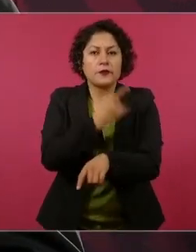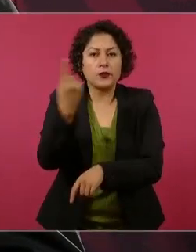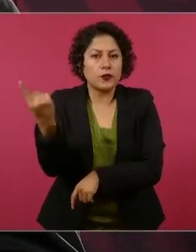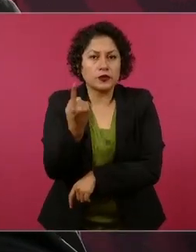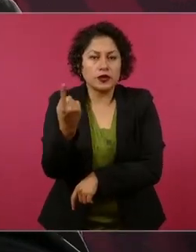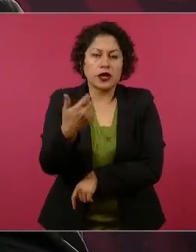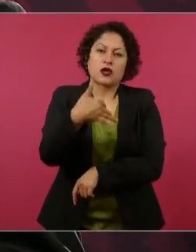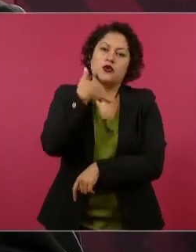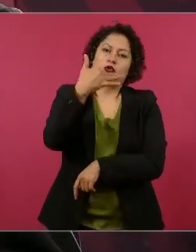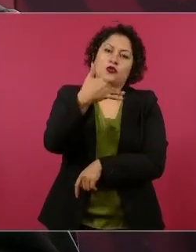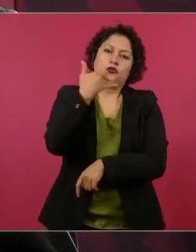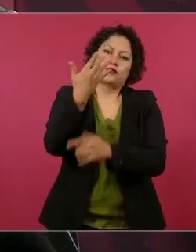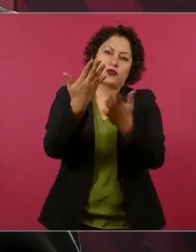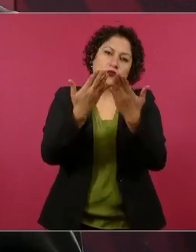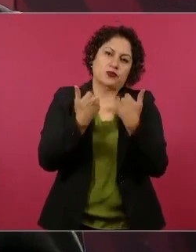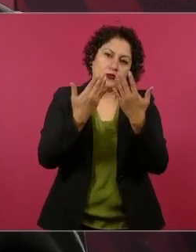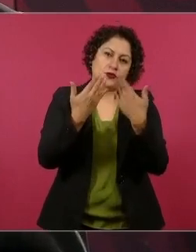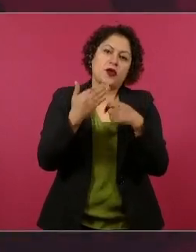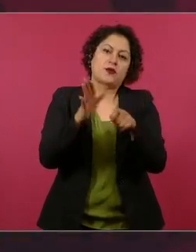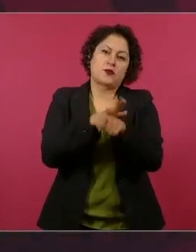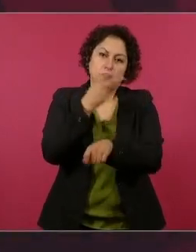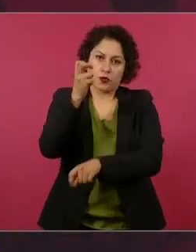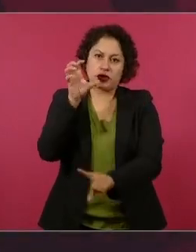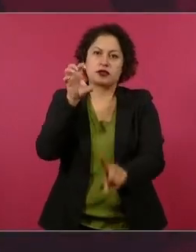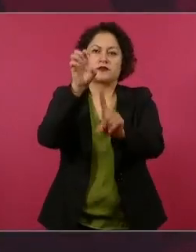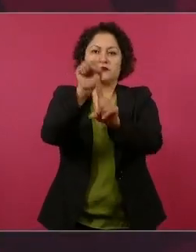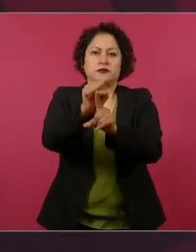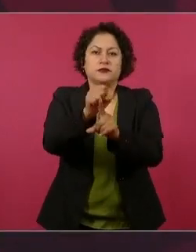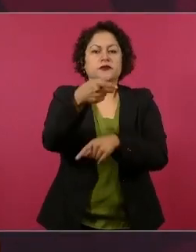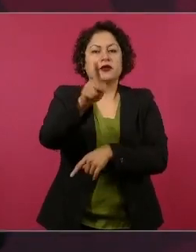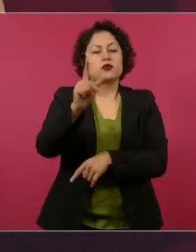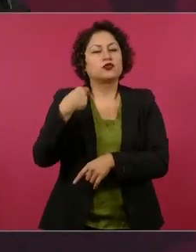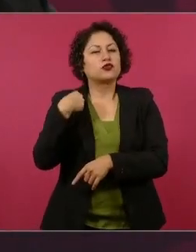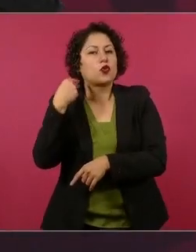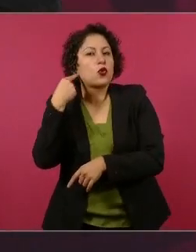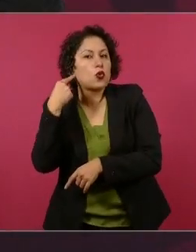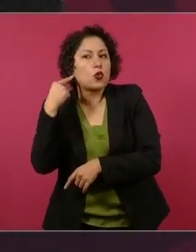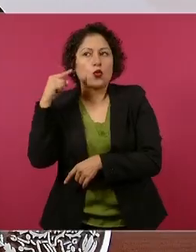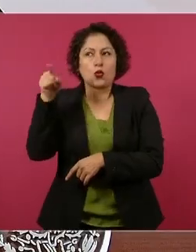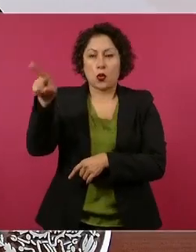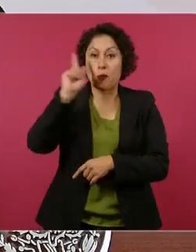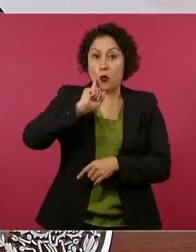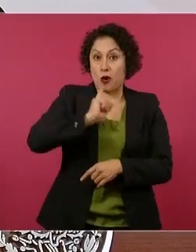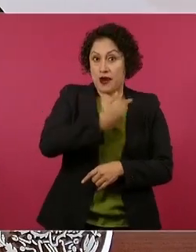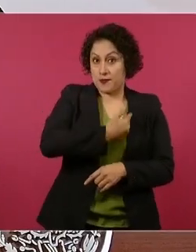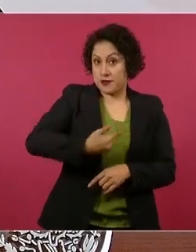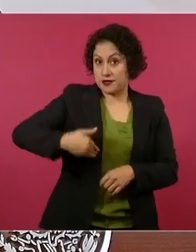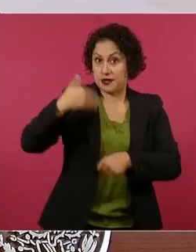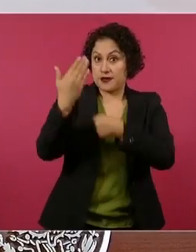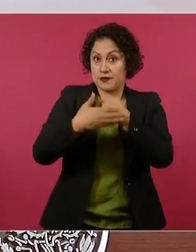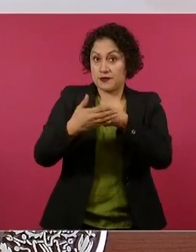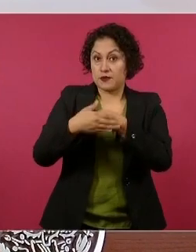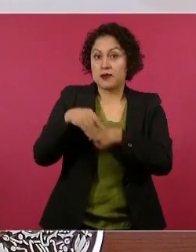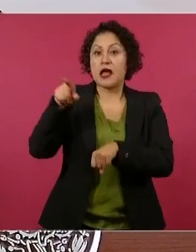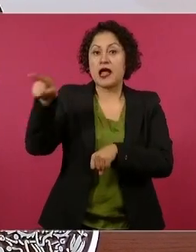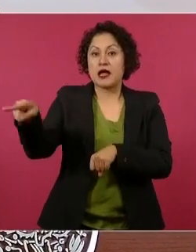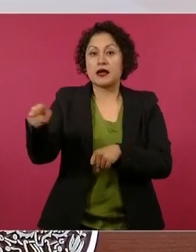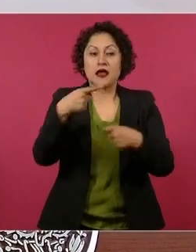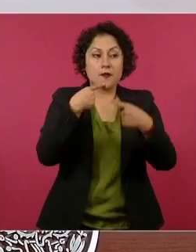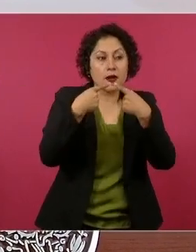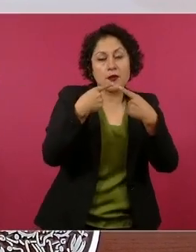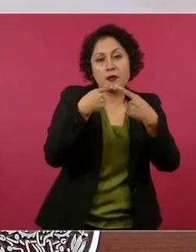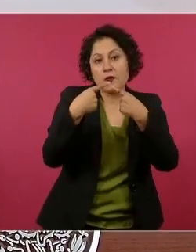Lo que escuché que estaba planteando la presidenta es que van a conseguir reserva territorial, y eso